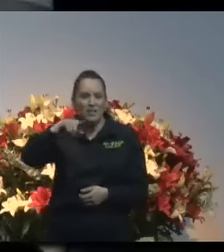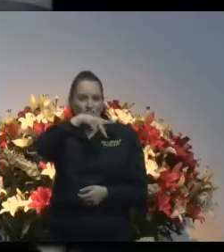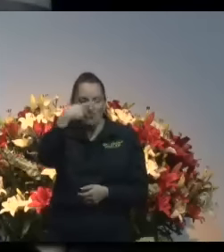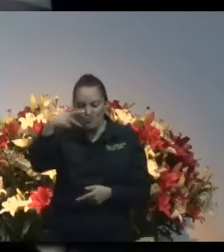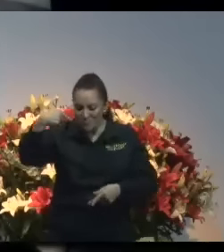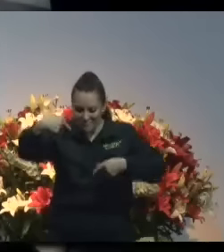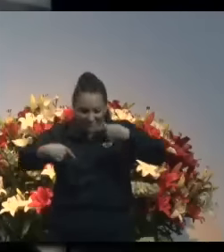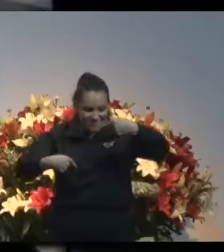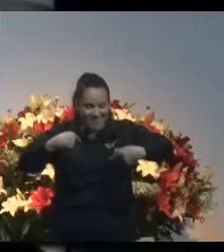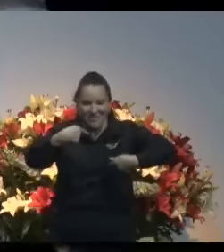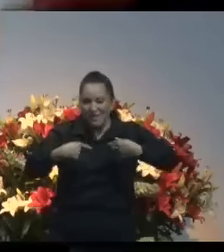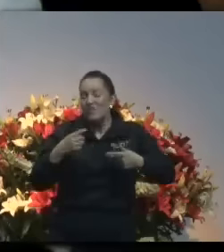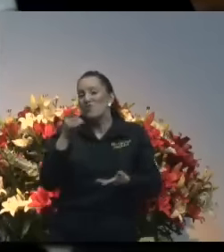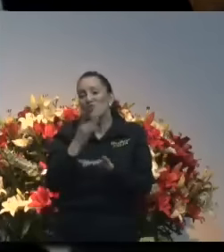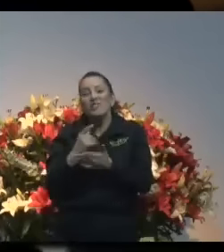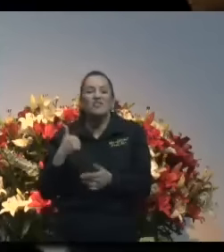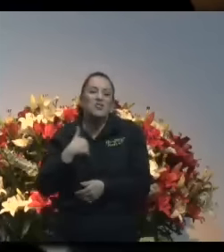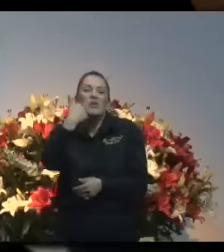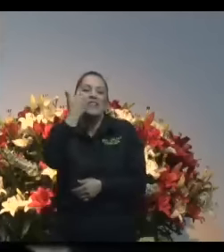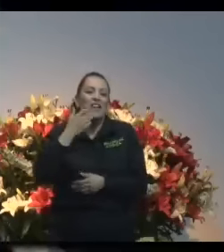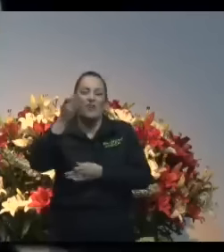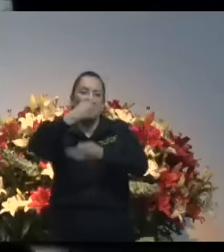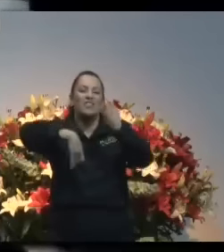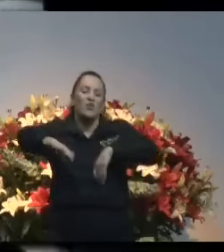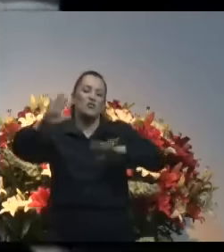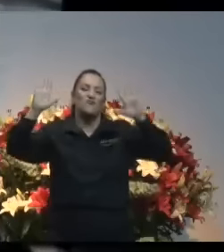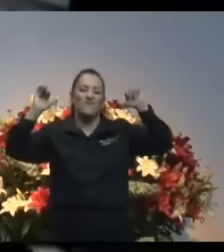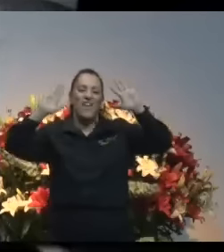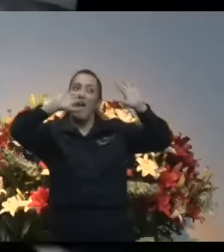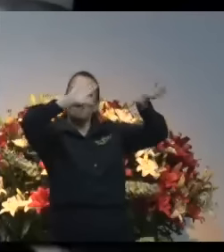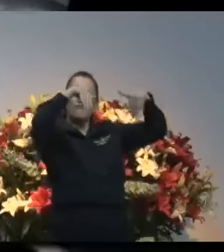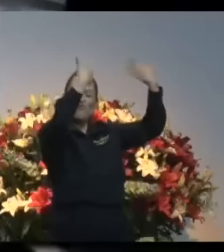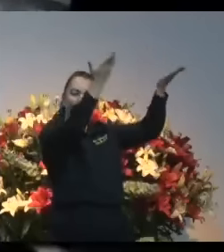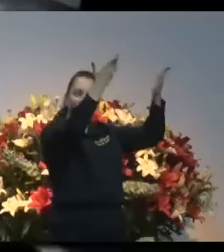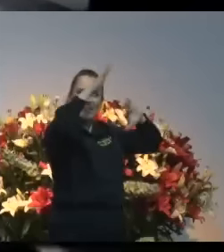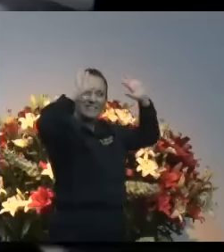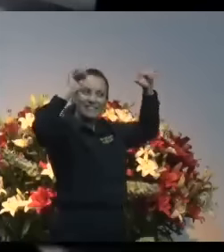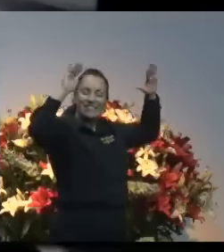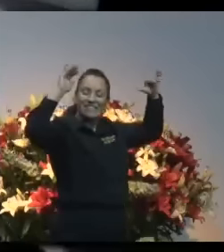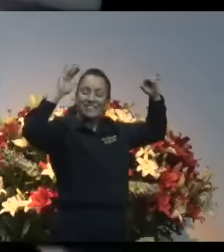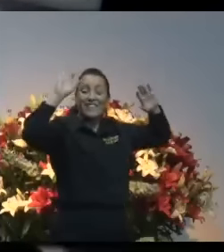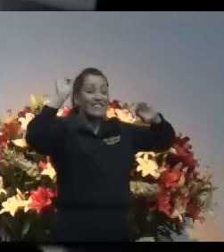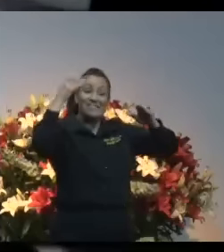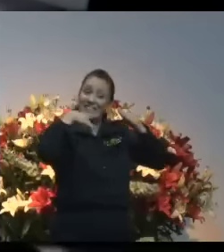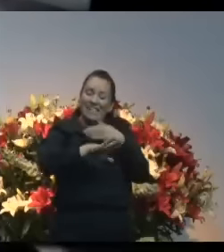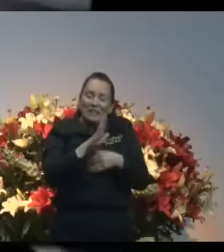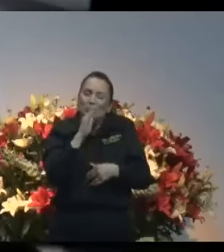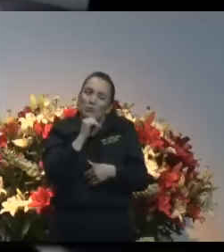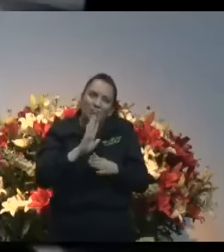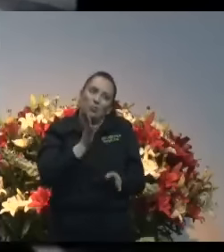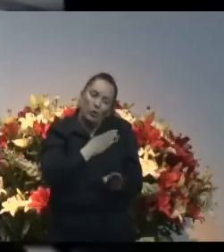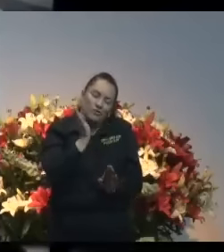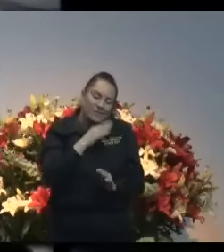quiero simplemente mandarles un saludo hacia allá afuera, que los que no lograron entrar.